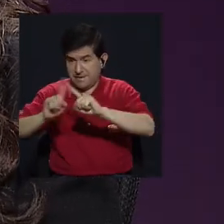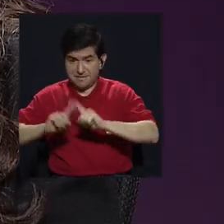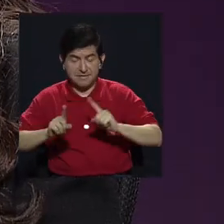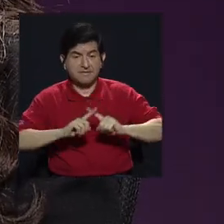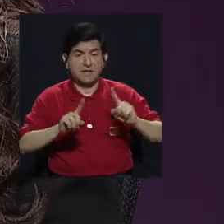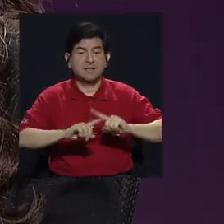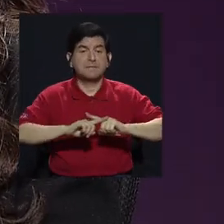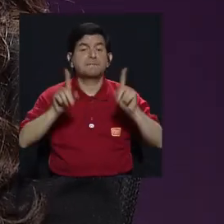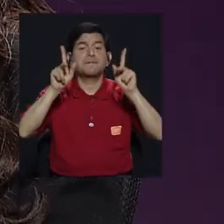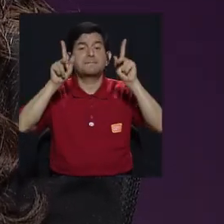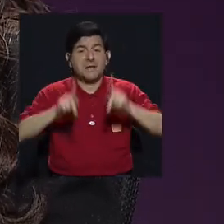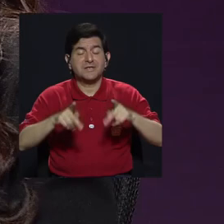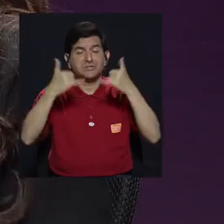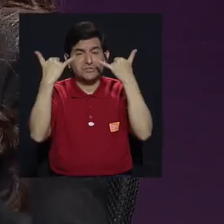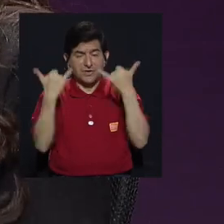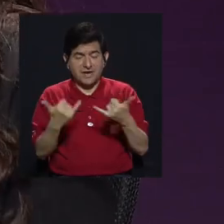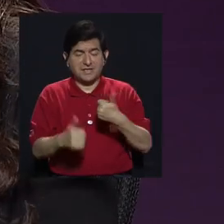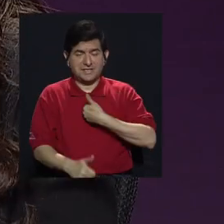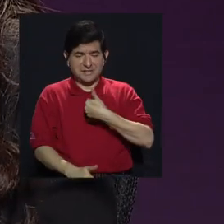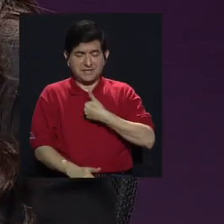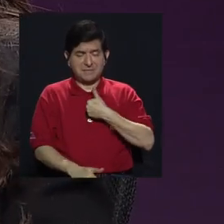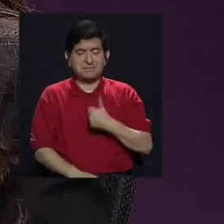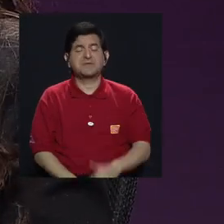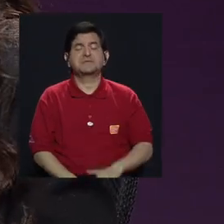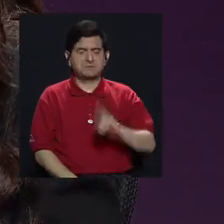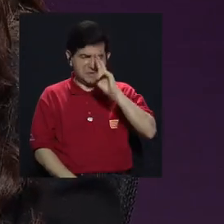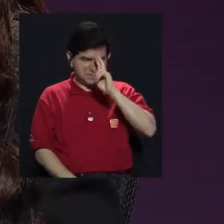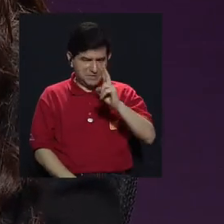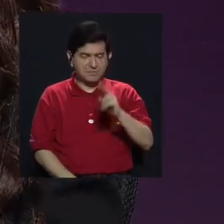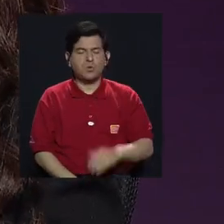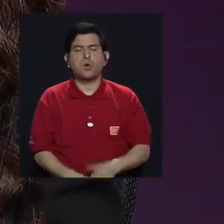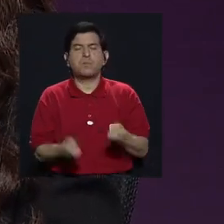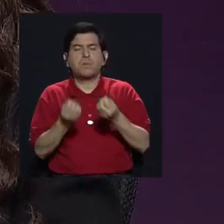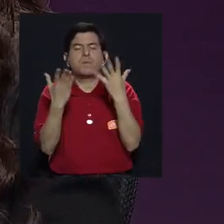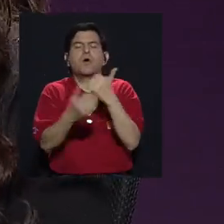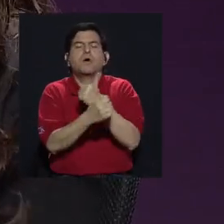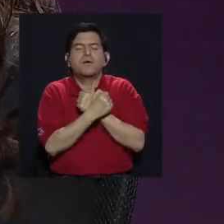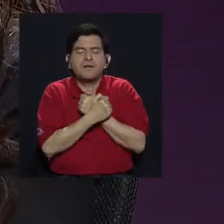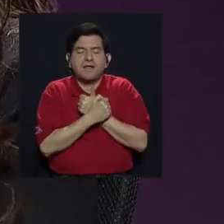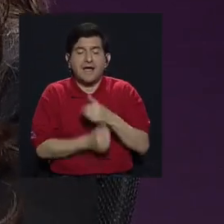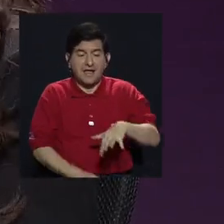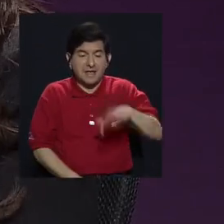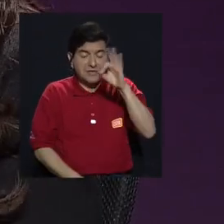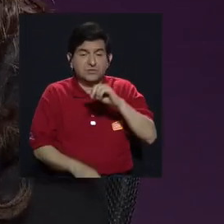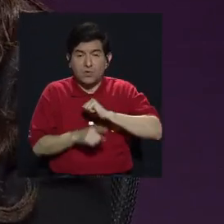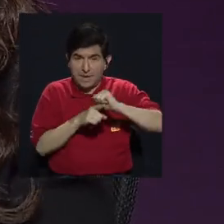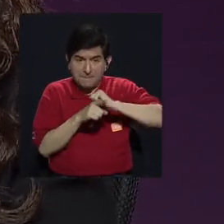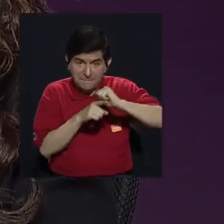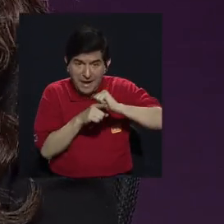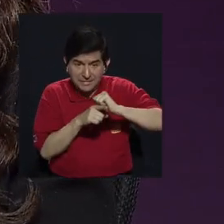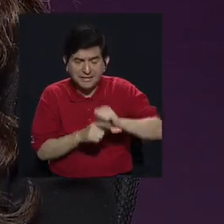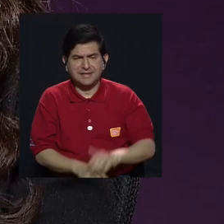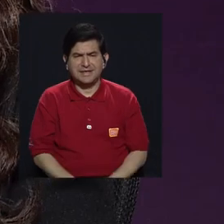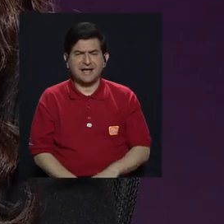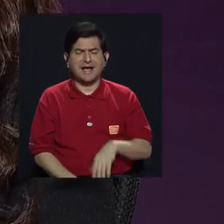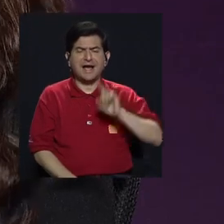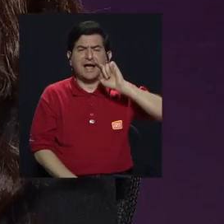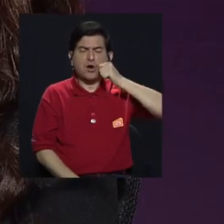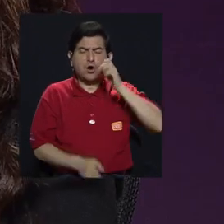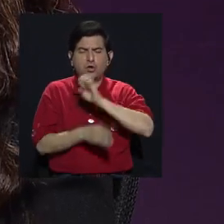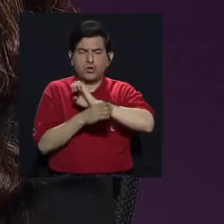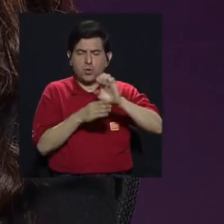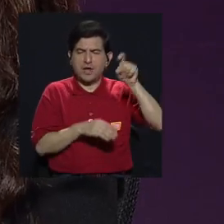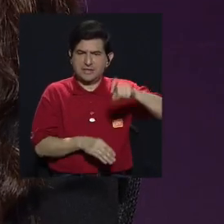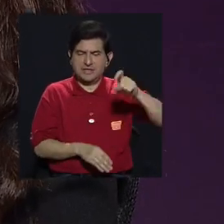diversas. Sin embargo, las personas ya que se autodefinen, que se reconocen como poliamorosas y que eligen practicar, tienen que entrar en un